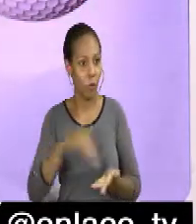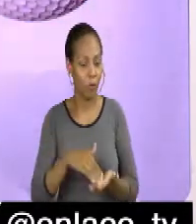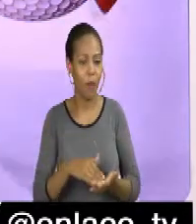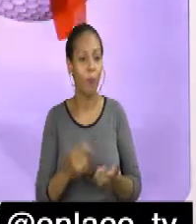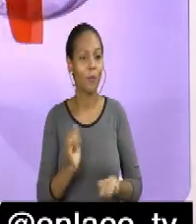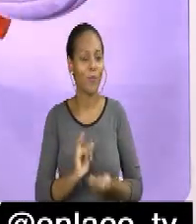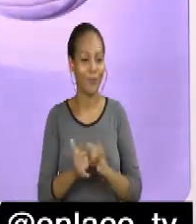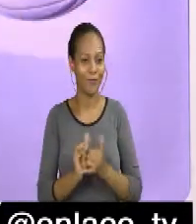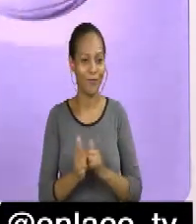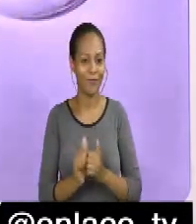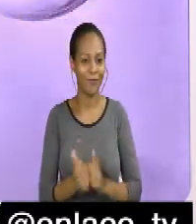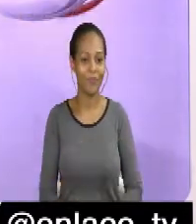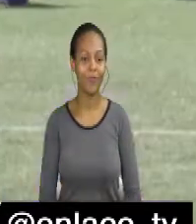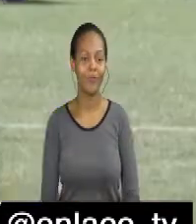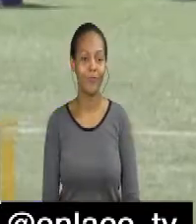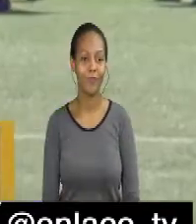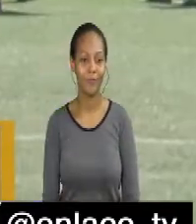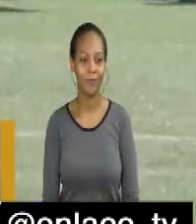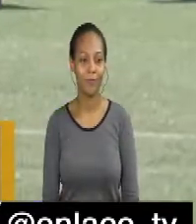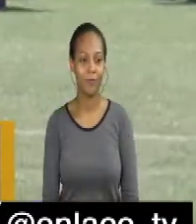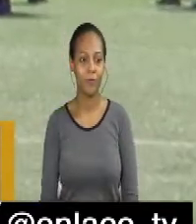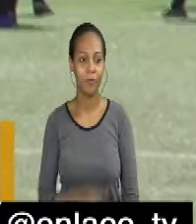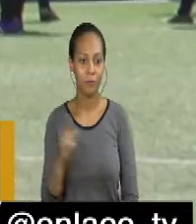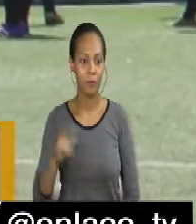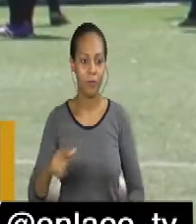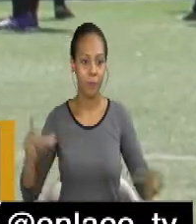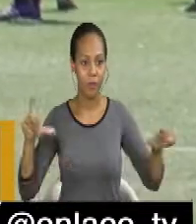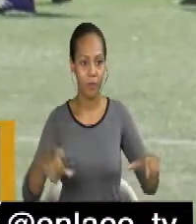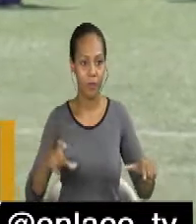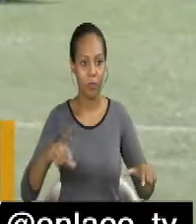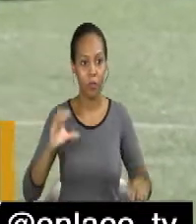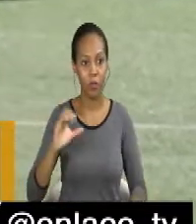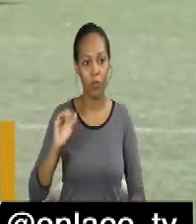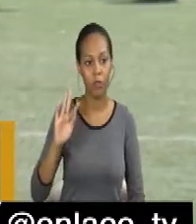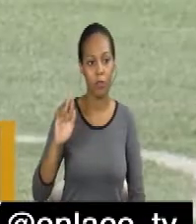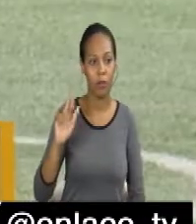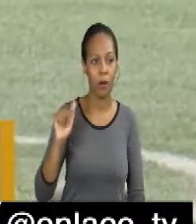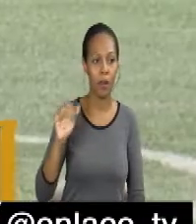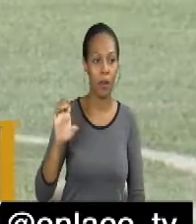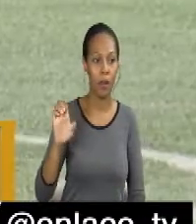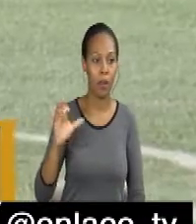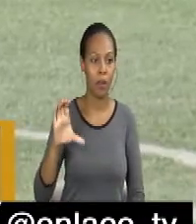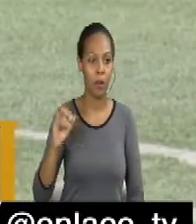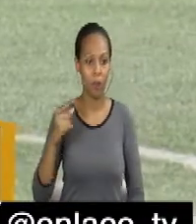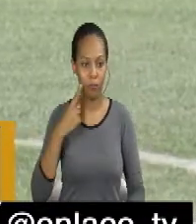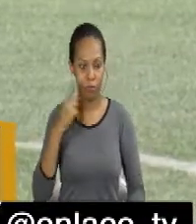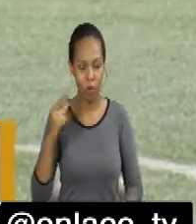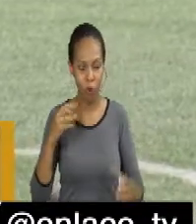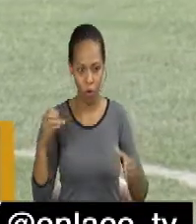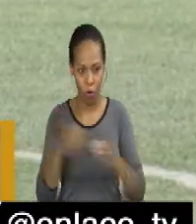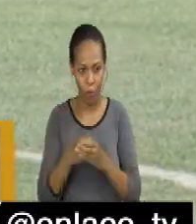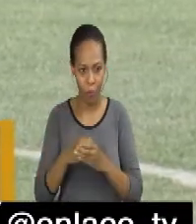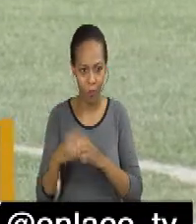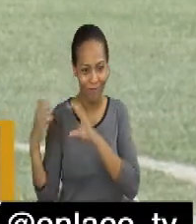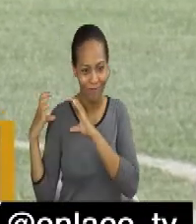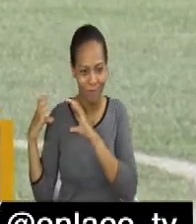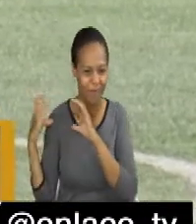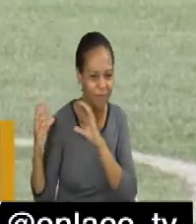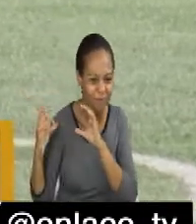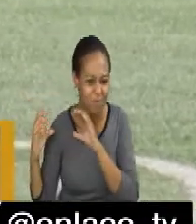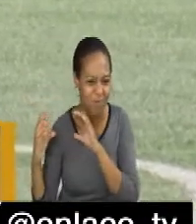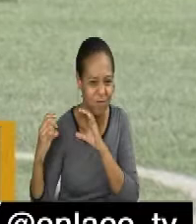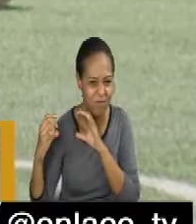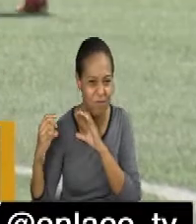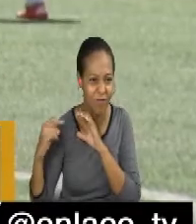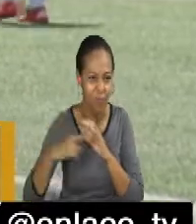deportiva. En la cancha de Cotraeco se enfrentarán el Club Templarios de Barranca Bermeja con el equipo Spartan de Bucaramanga por